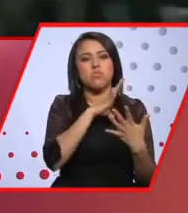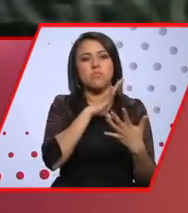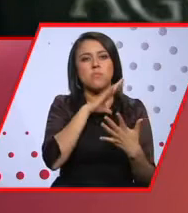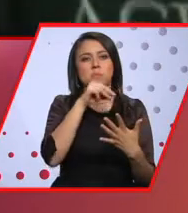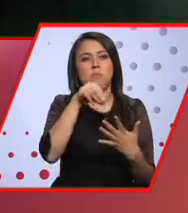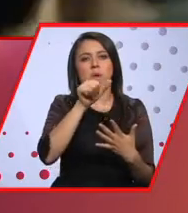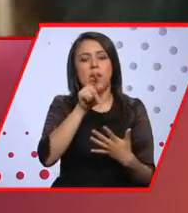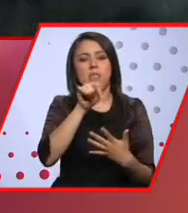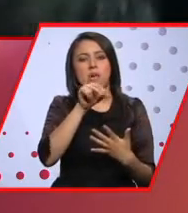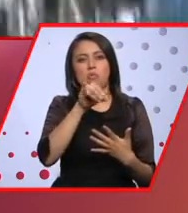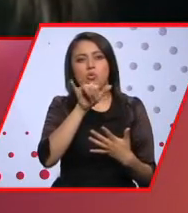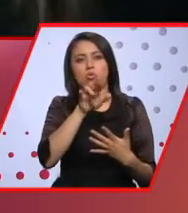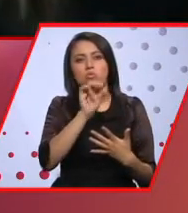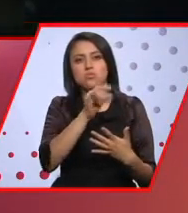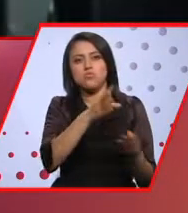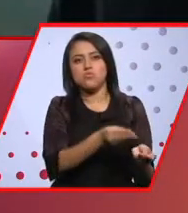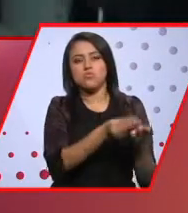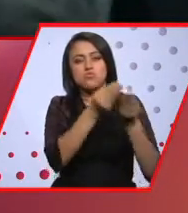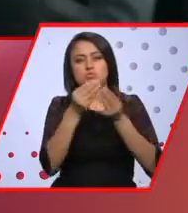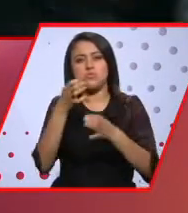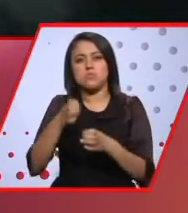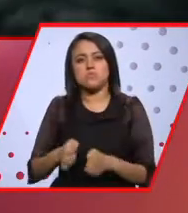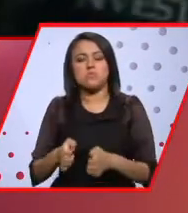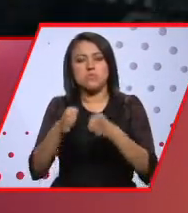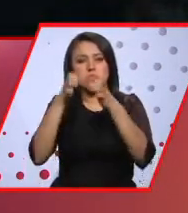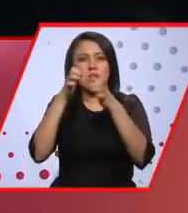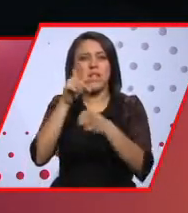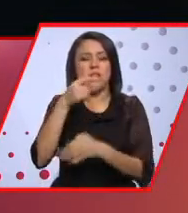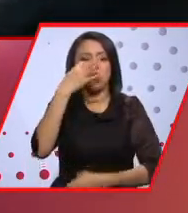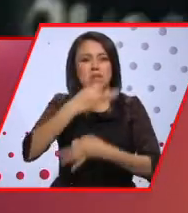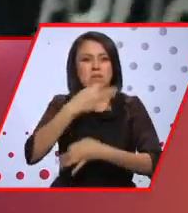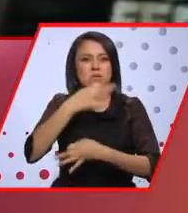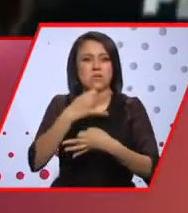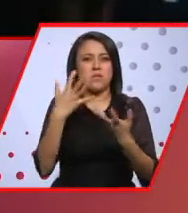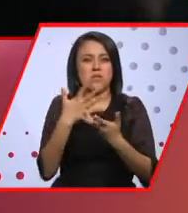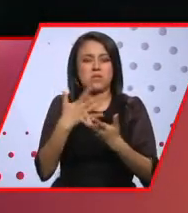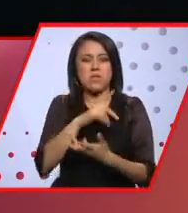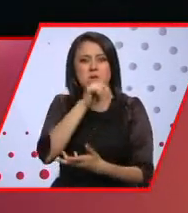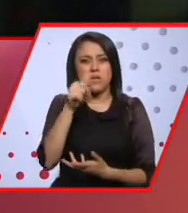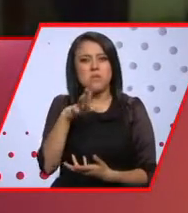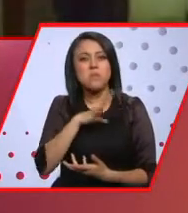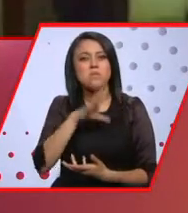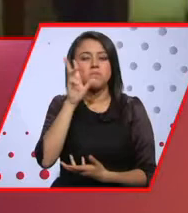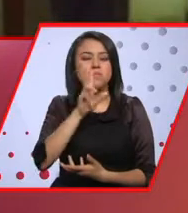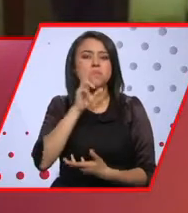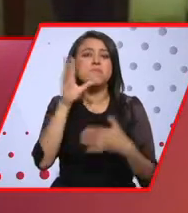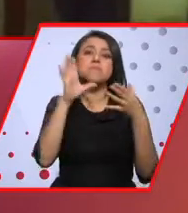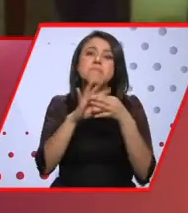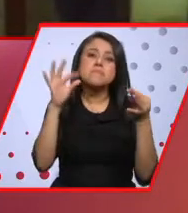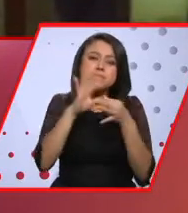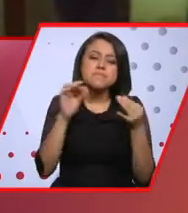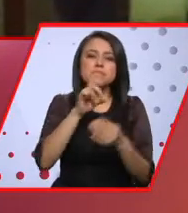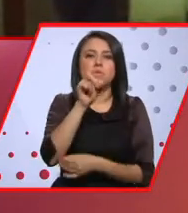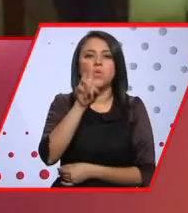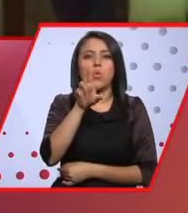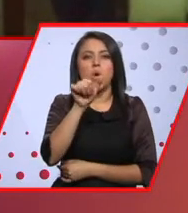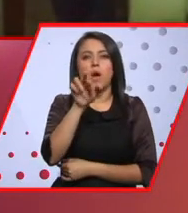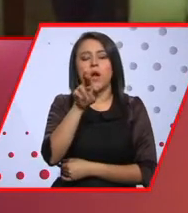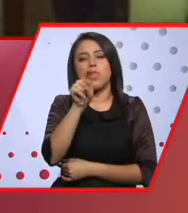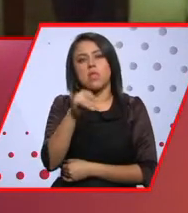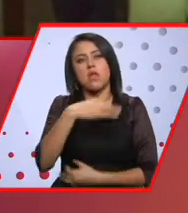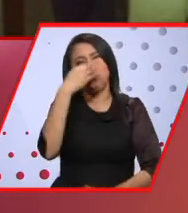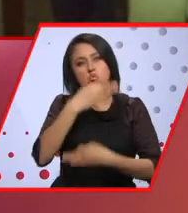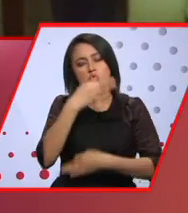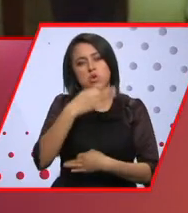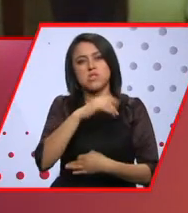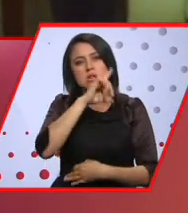Matamoros hasta la Torre de Tribunales para que el juez rinda su primera declaración a Javier Duarte ante el juez y